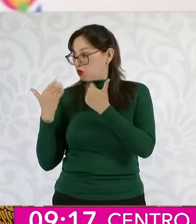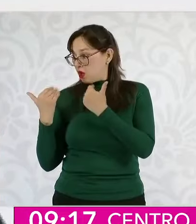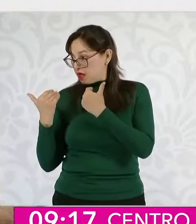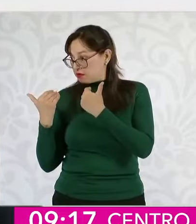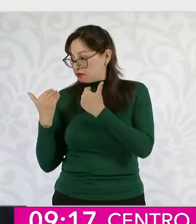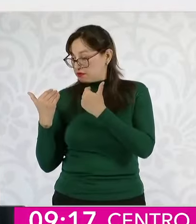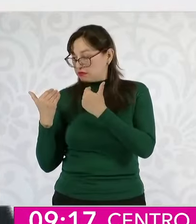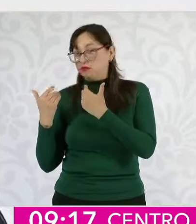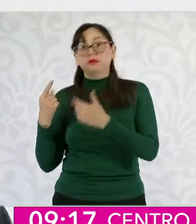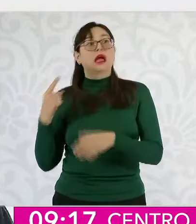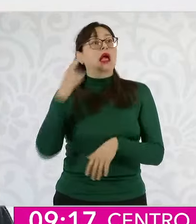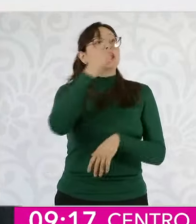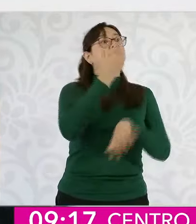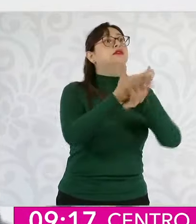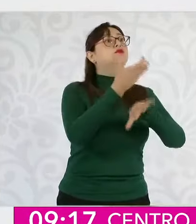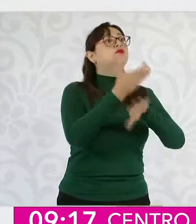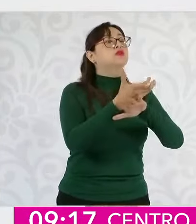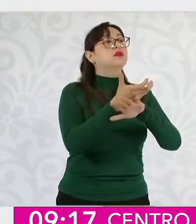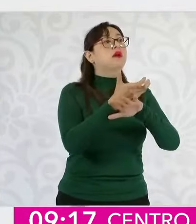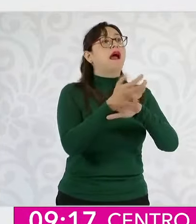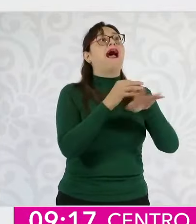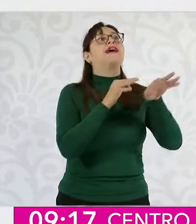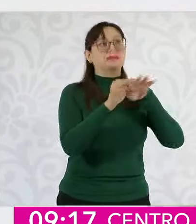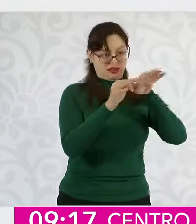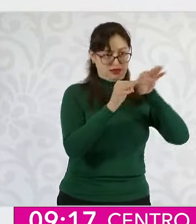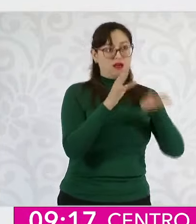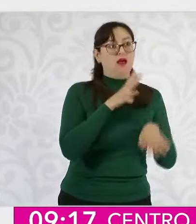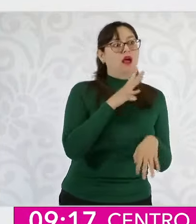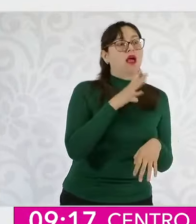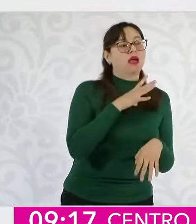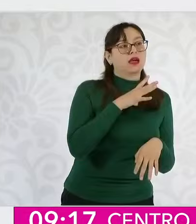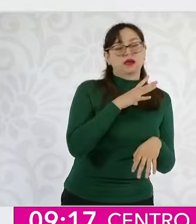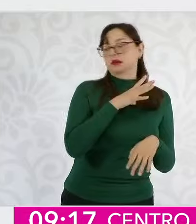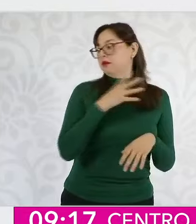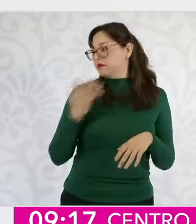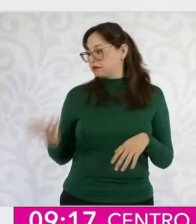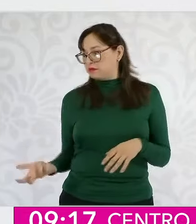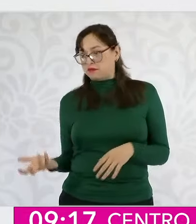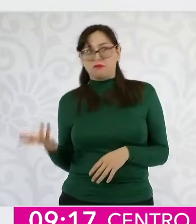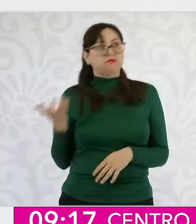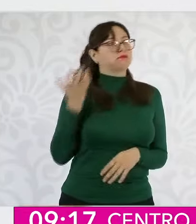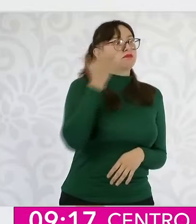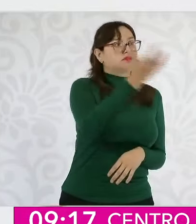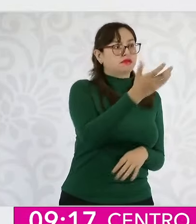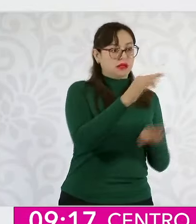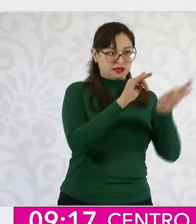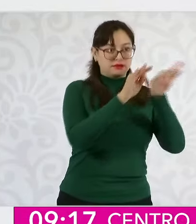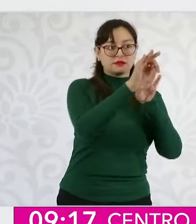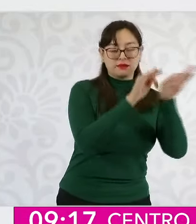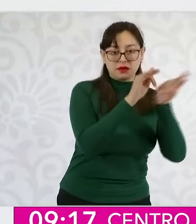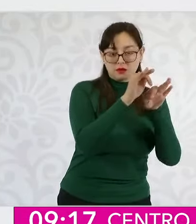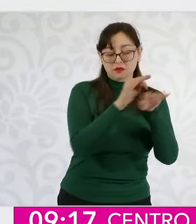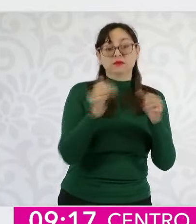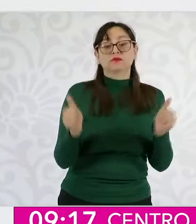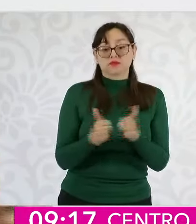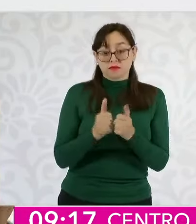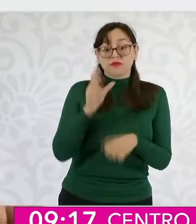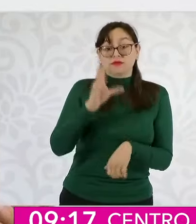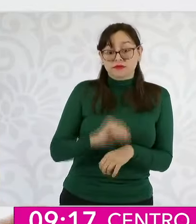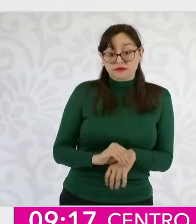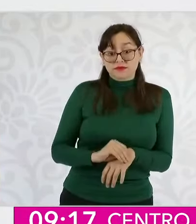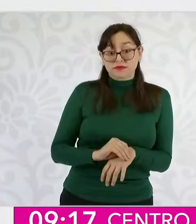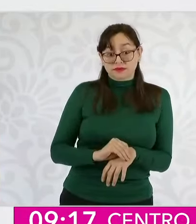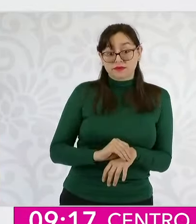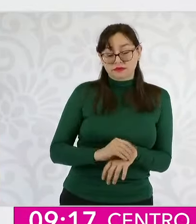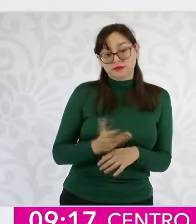Unidos. Se hicieron diálogos de altísimo nivel desde el diálogo bicentenario o el acuerdo bicentenario